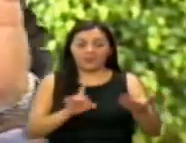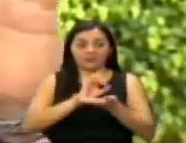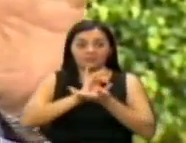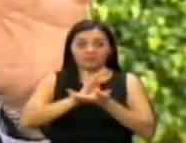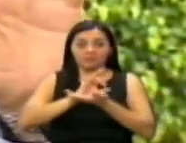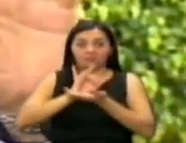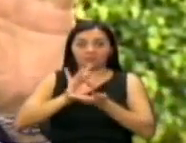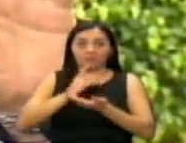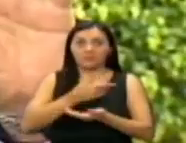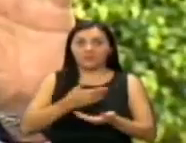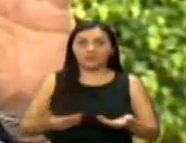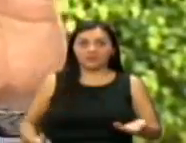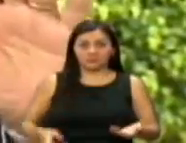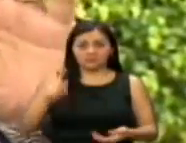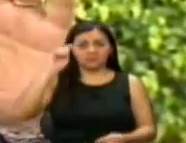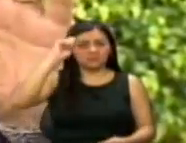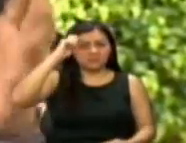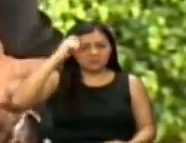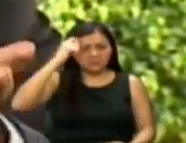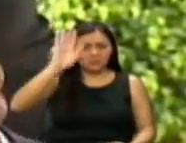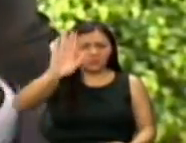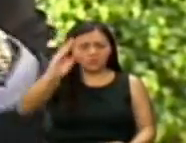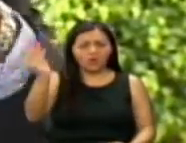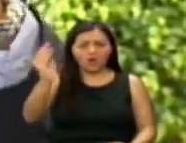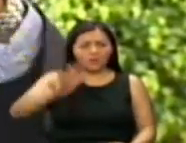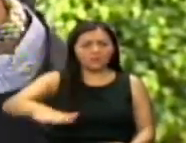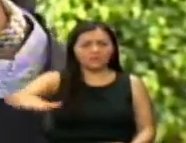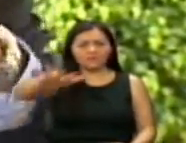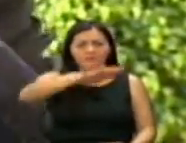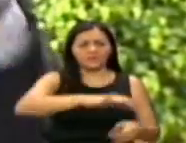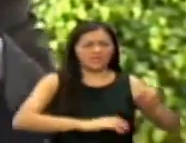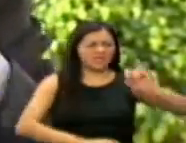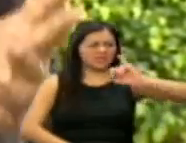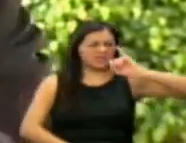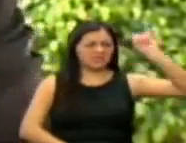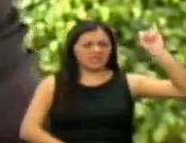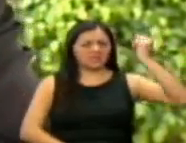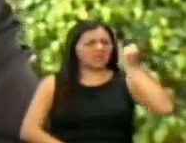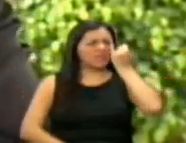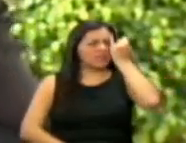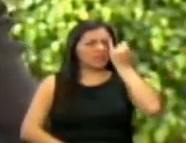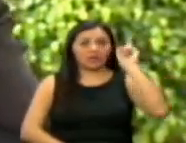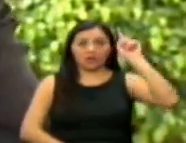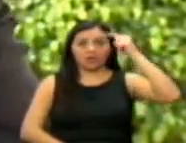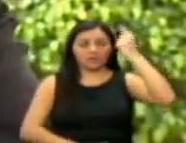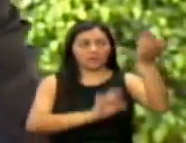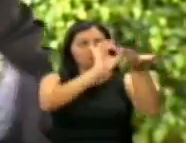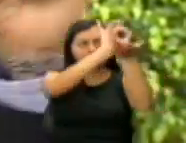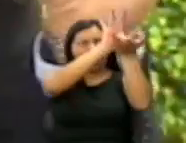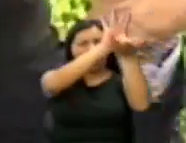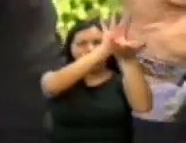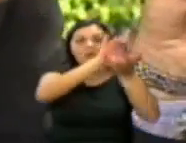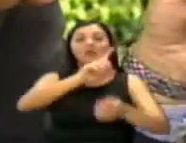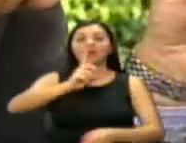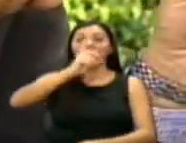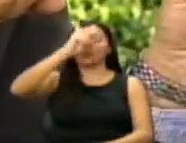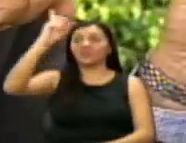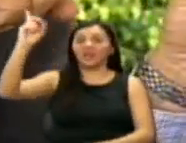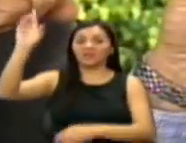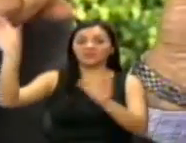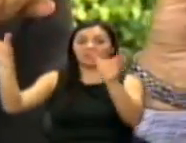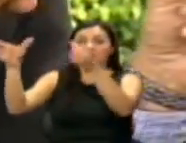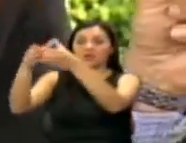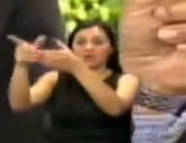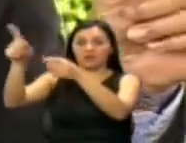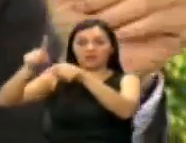era la historia del país, jóvenes, prohibido olvidar. La izquierda radical, los indígenas, votaban gobierno, votaban presidente, y los que ponían presidente era de la